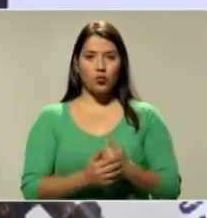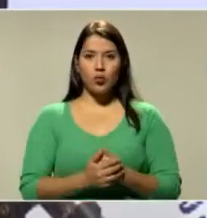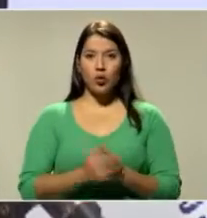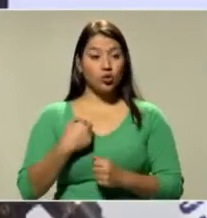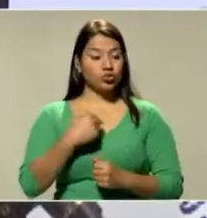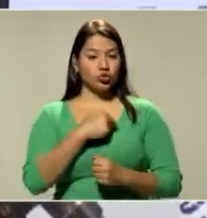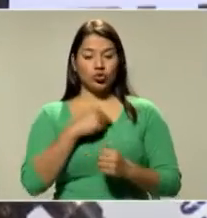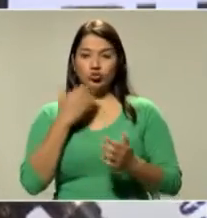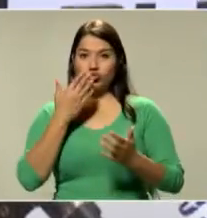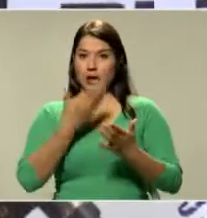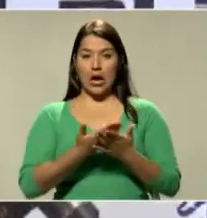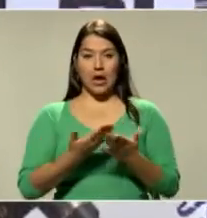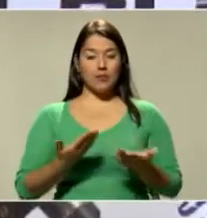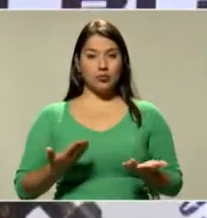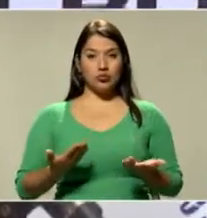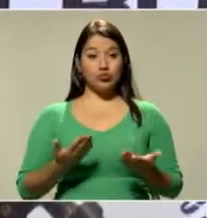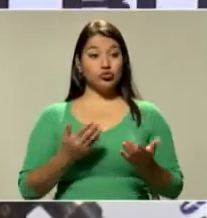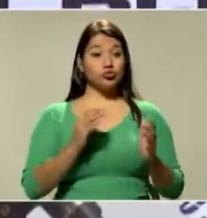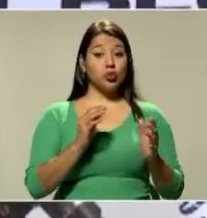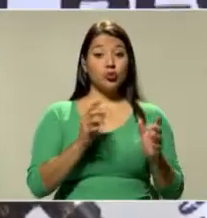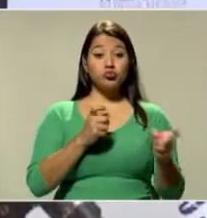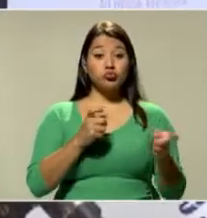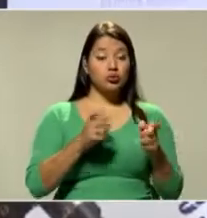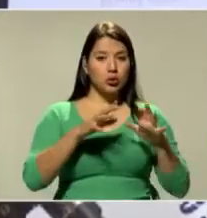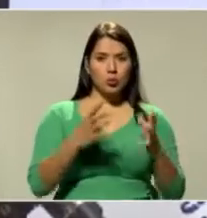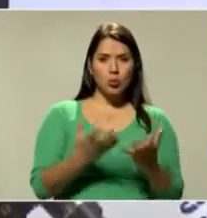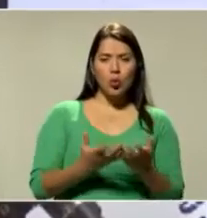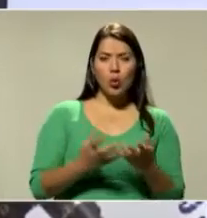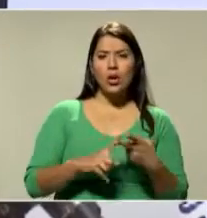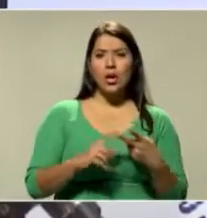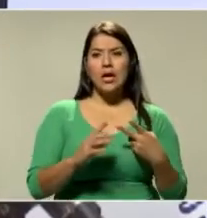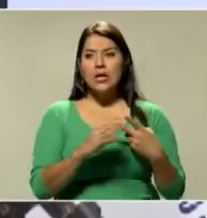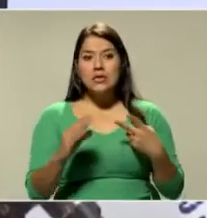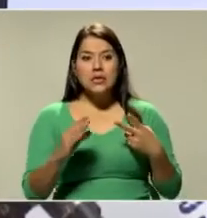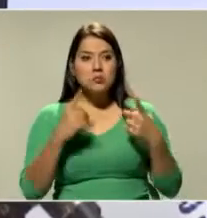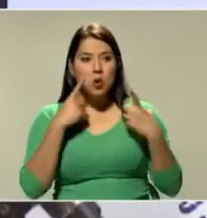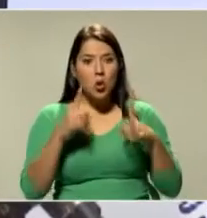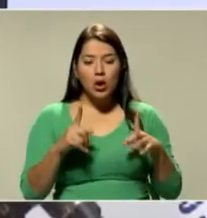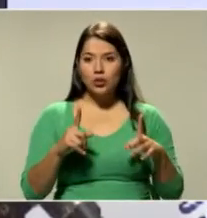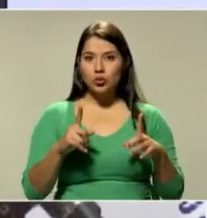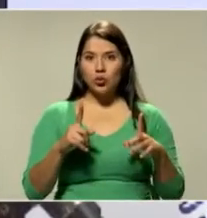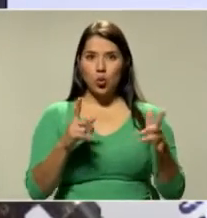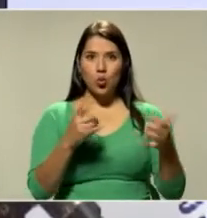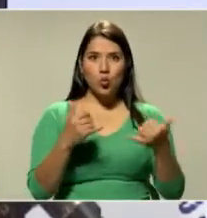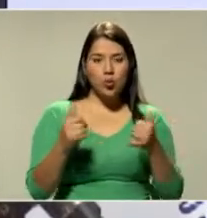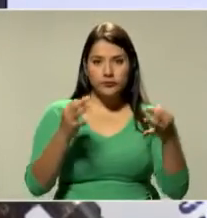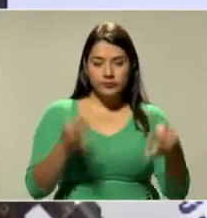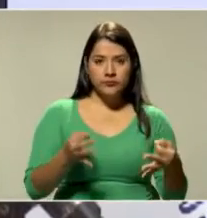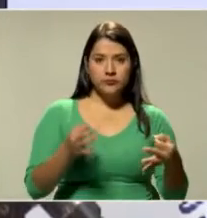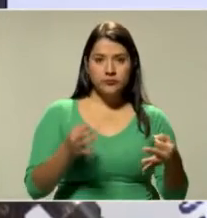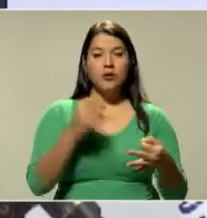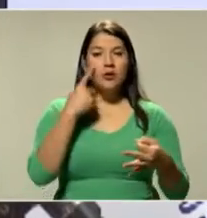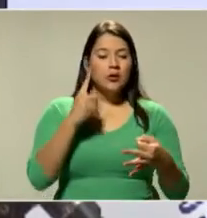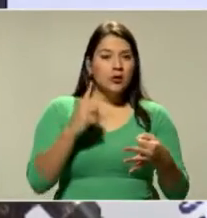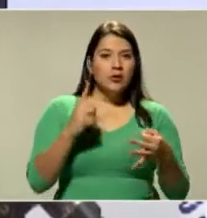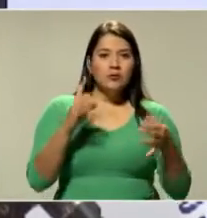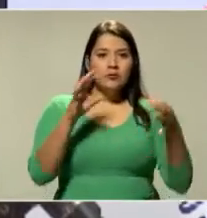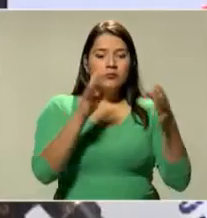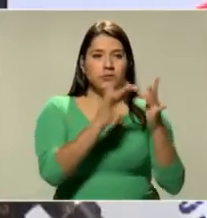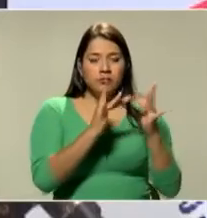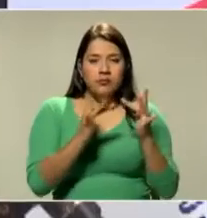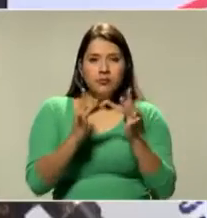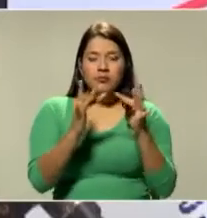hemos llegado tocando, generando situaciones. A través de un juego asociado, de la